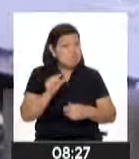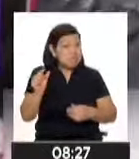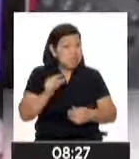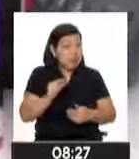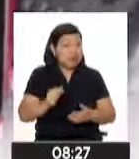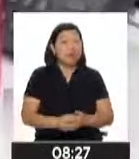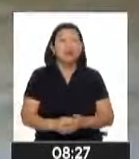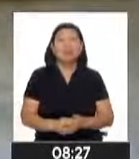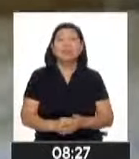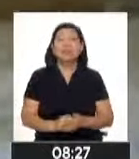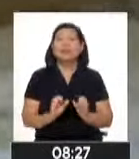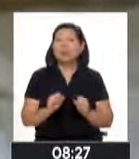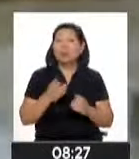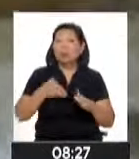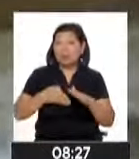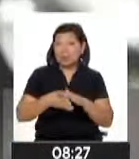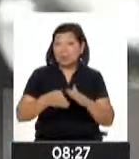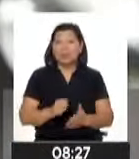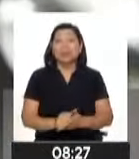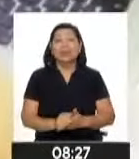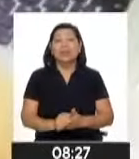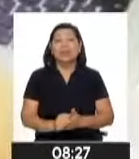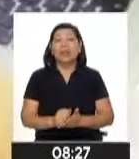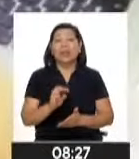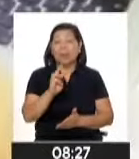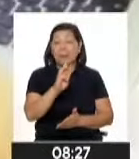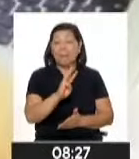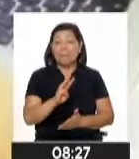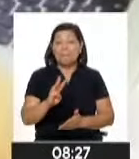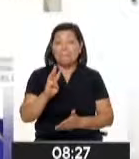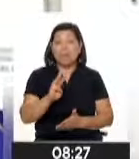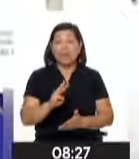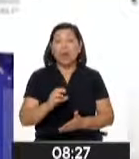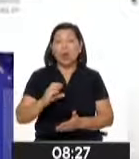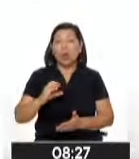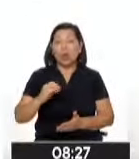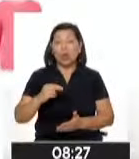forma segura, puede ingresar a